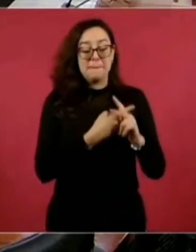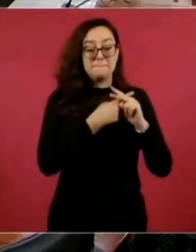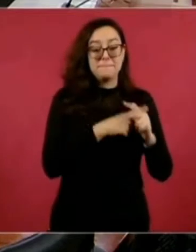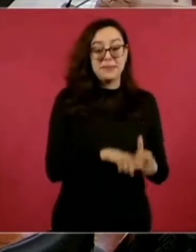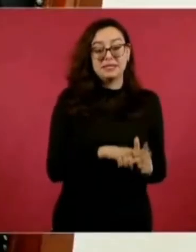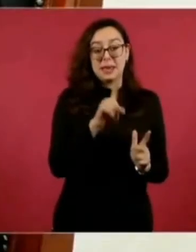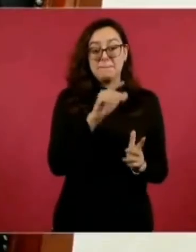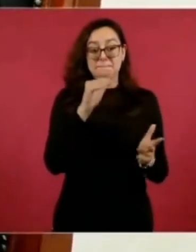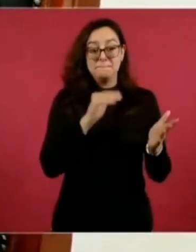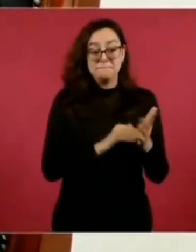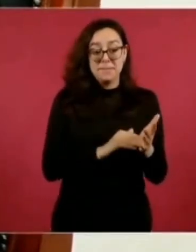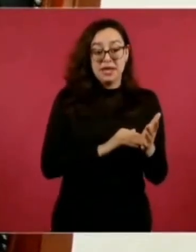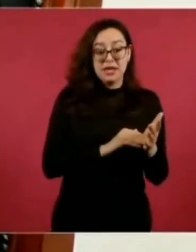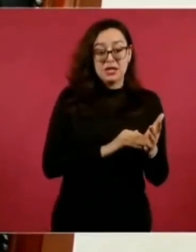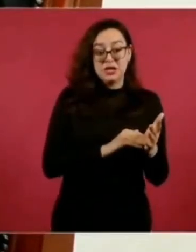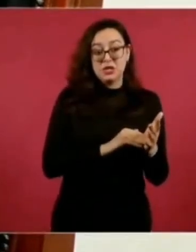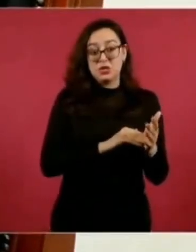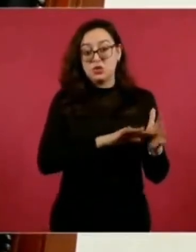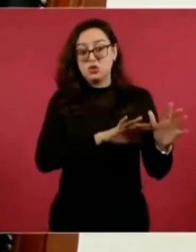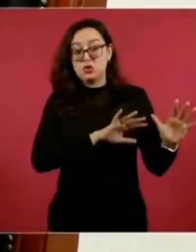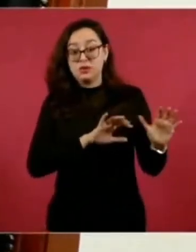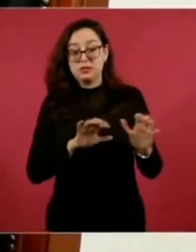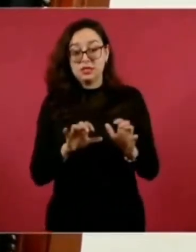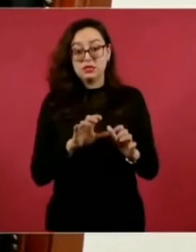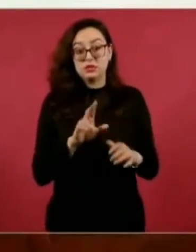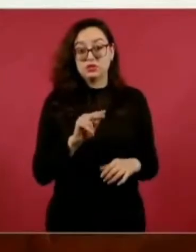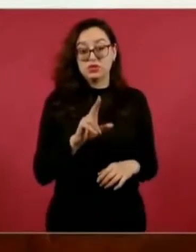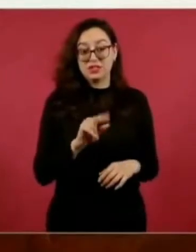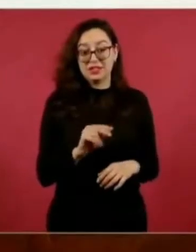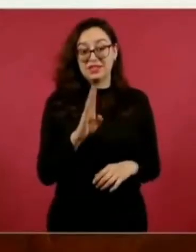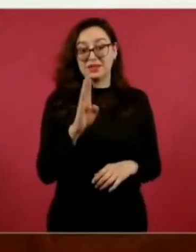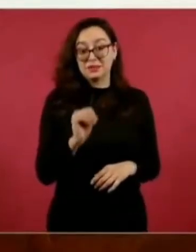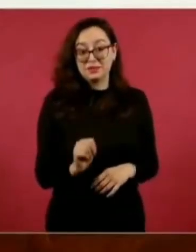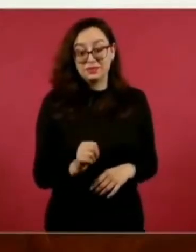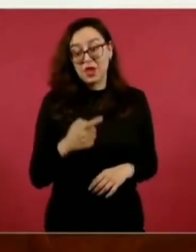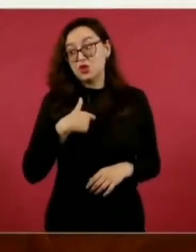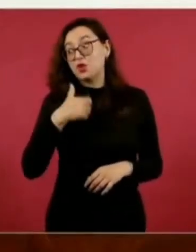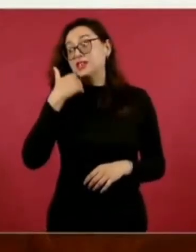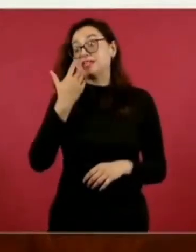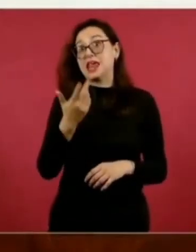1989. Ya quisiera yo que